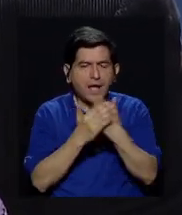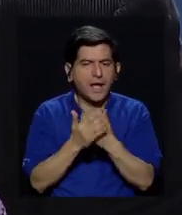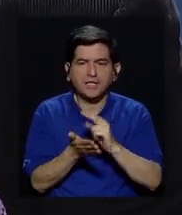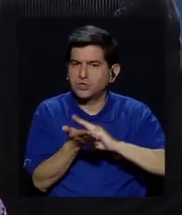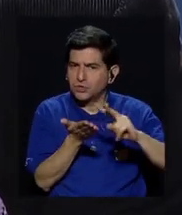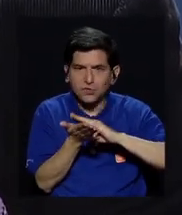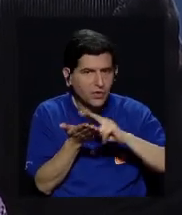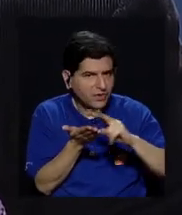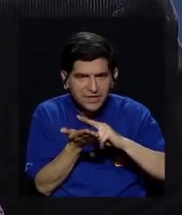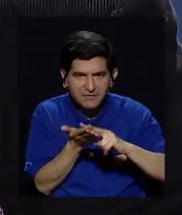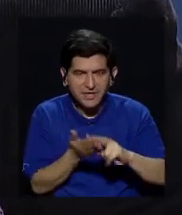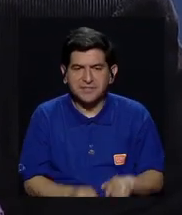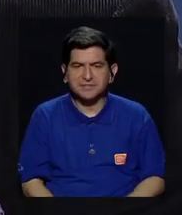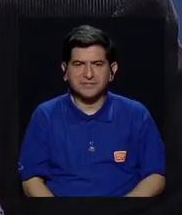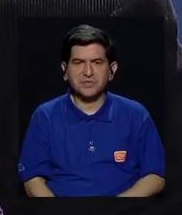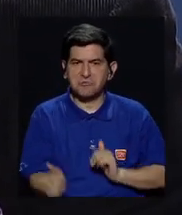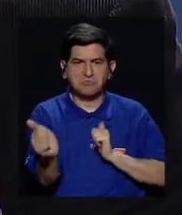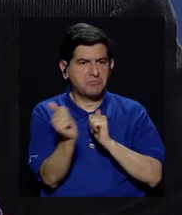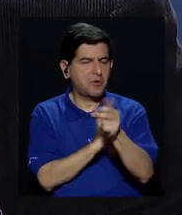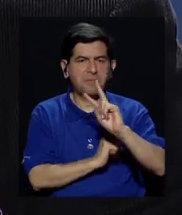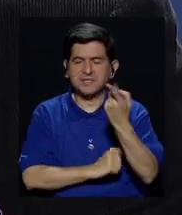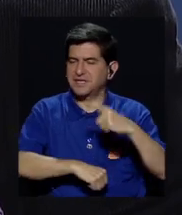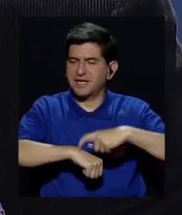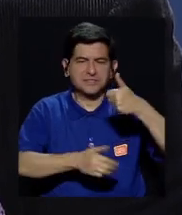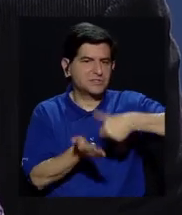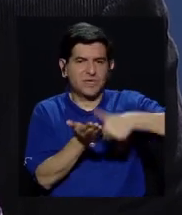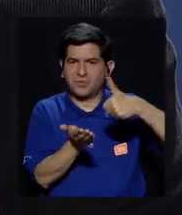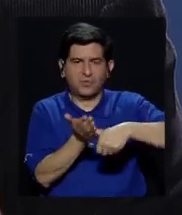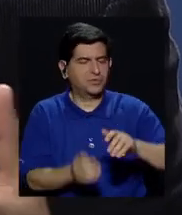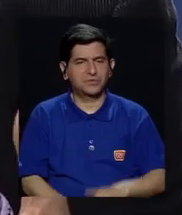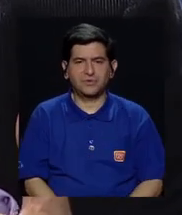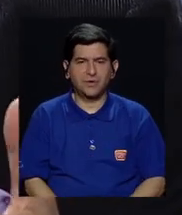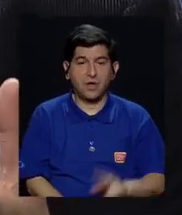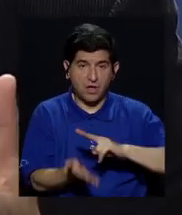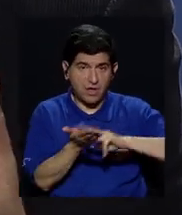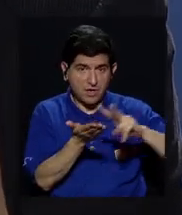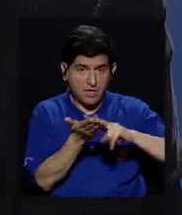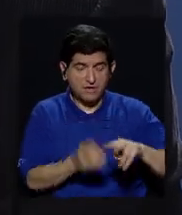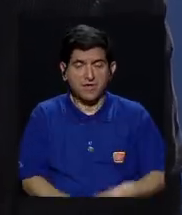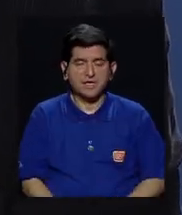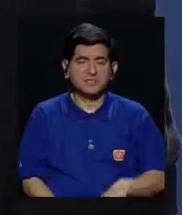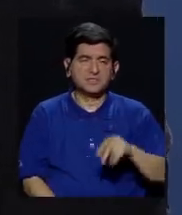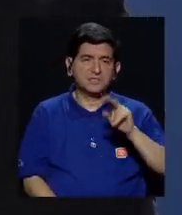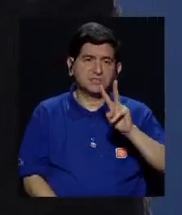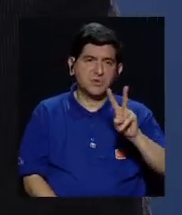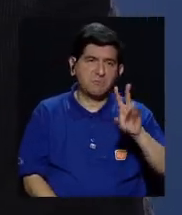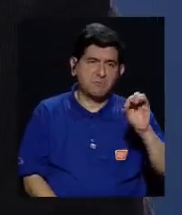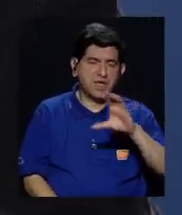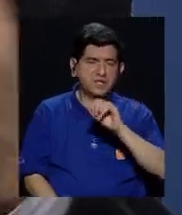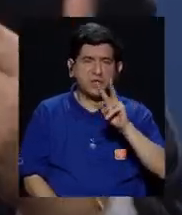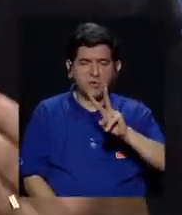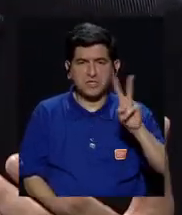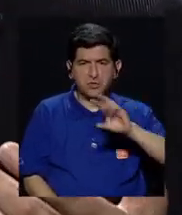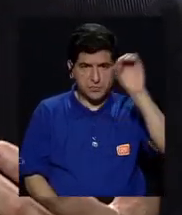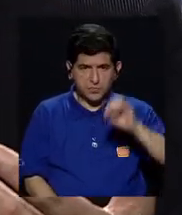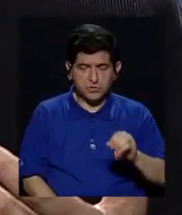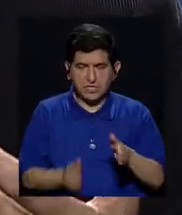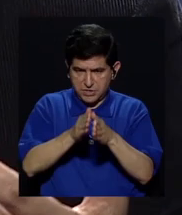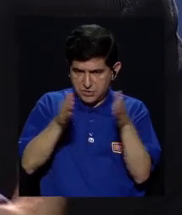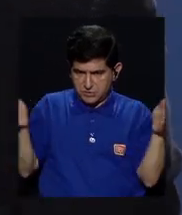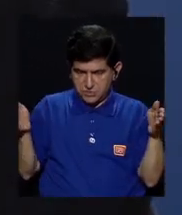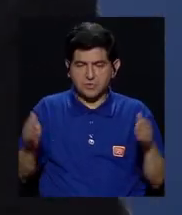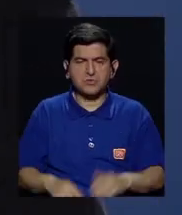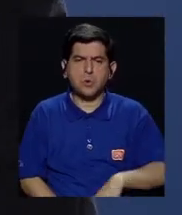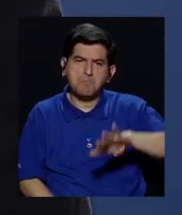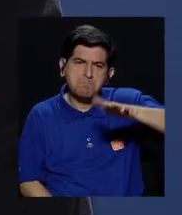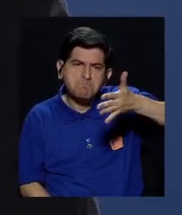nacional no van a pasar a la segunda ronda electoral porque te decía que liberación tiene un tamaño de un 20 22 por ciento y anteriormente te